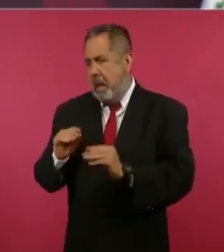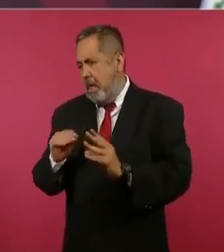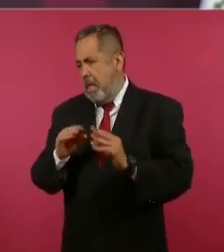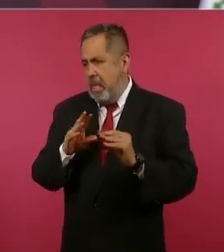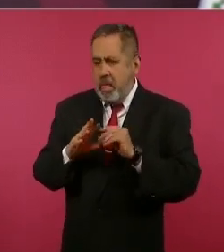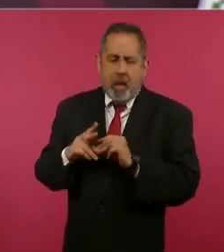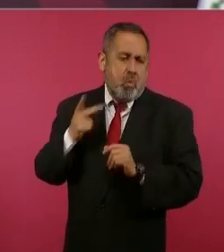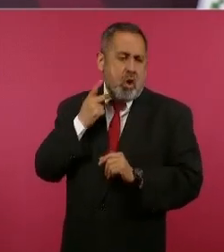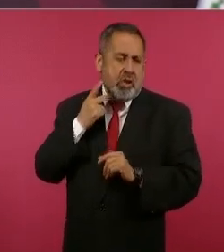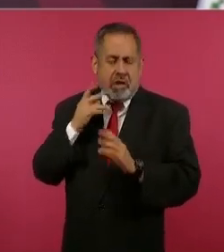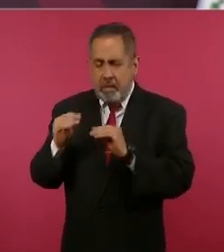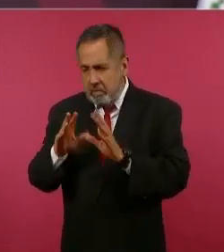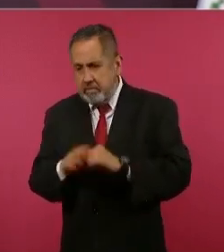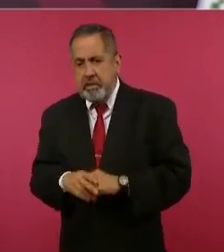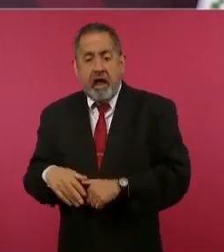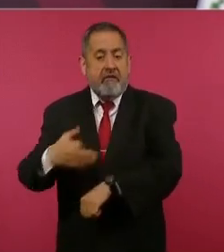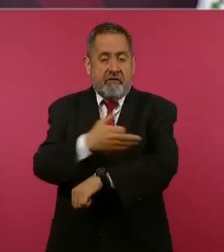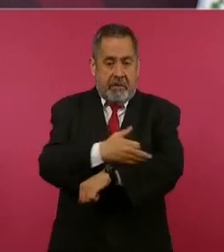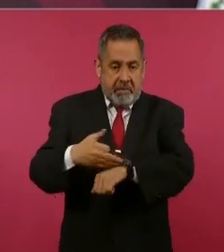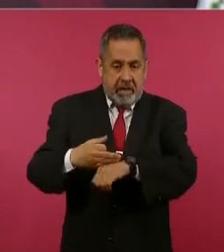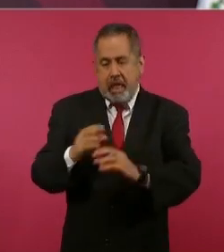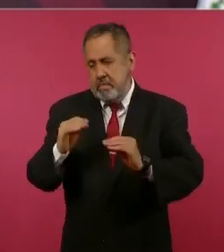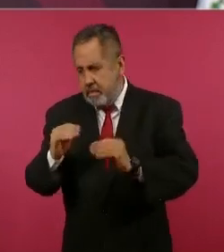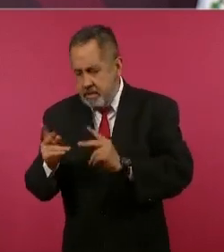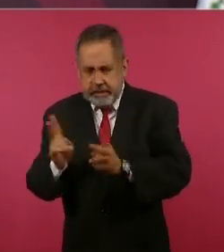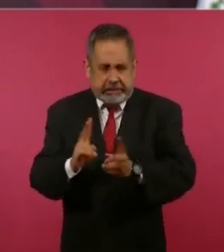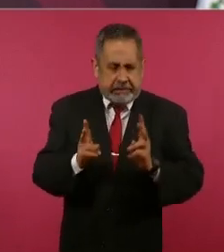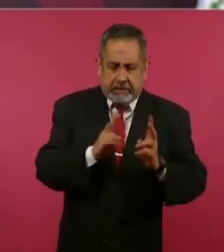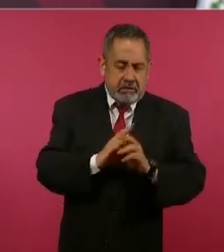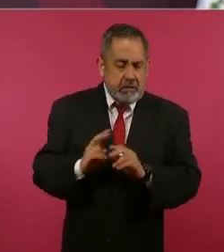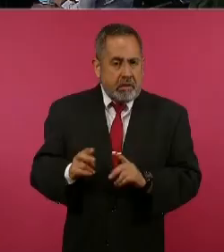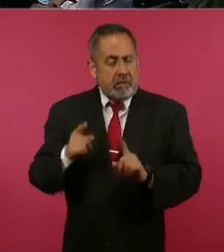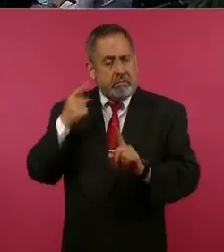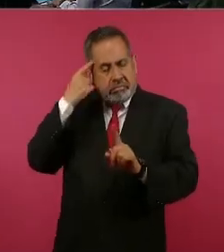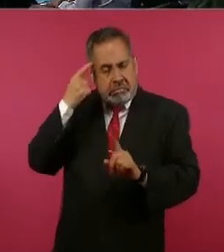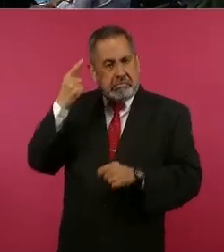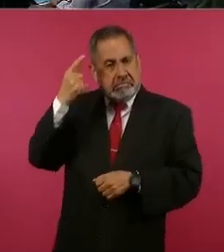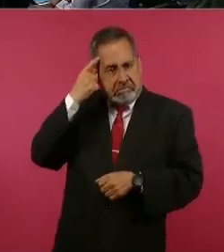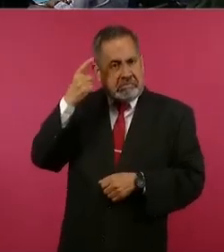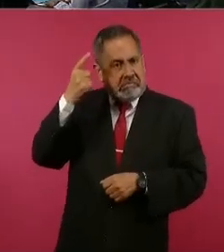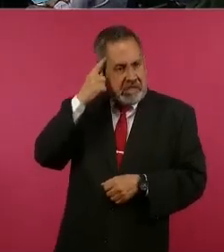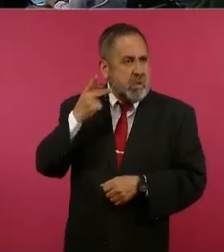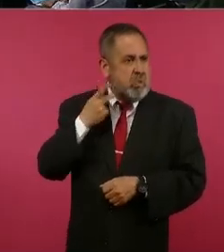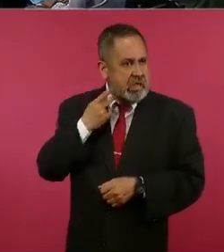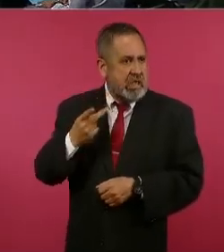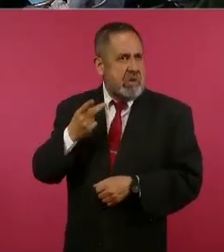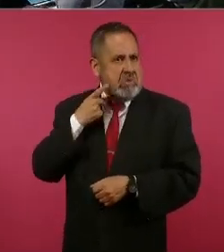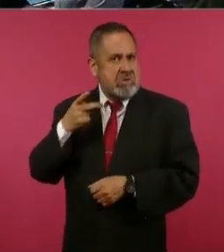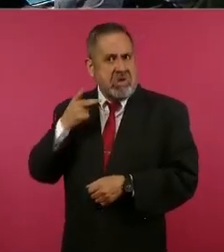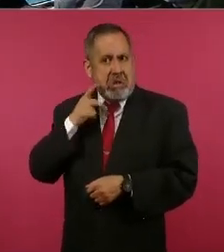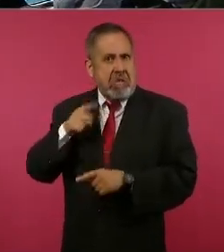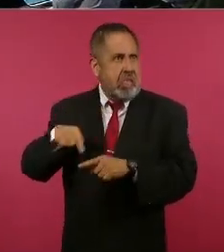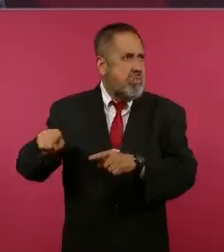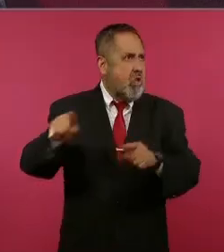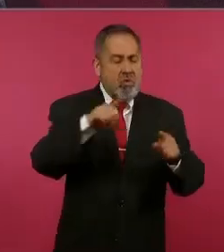hablando. Y en las familias ahí está el tema.